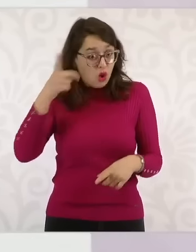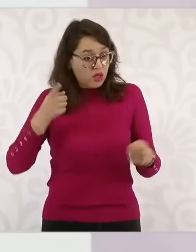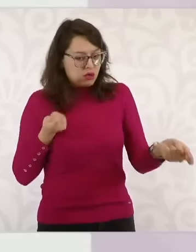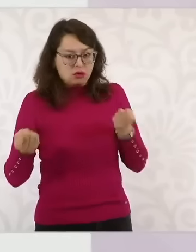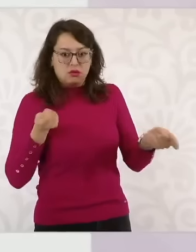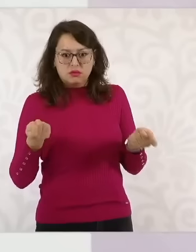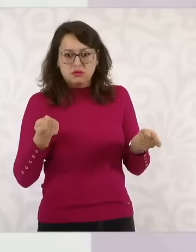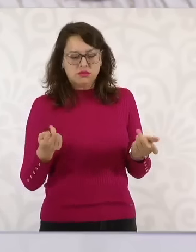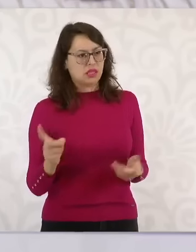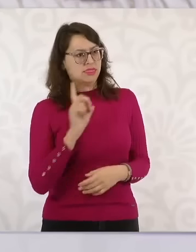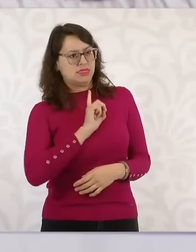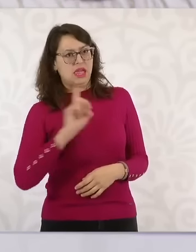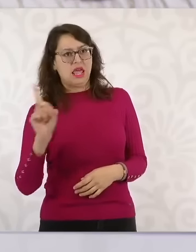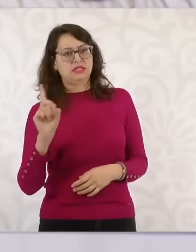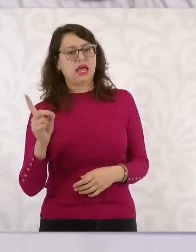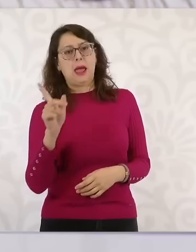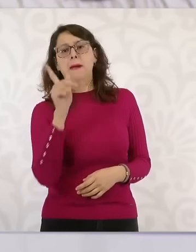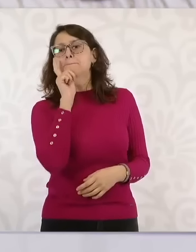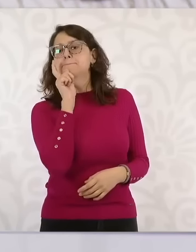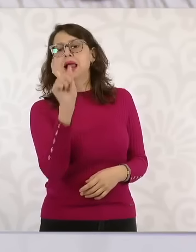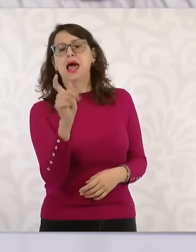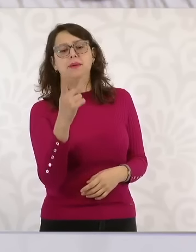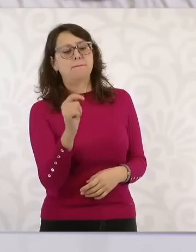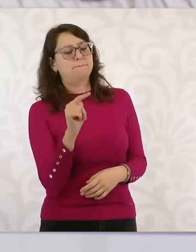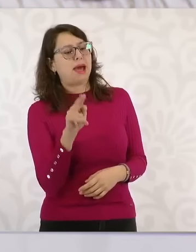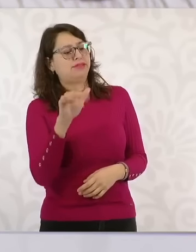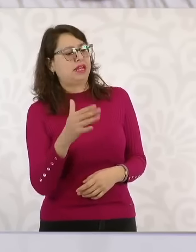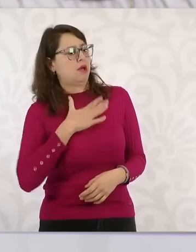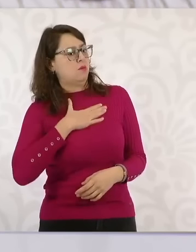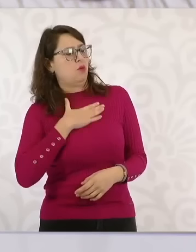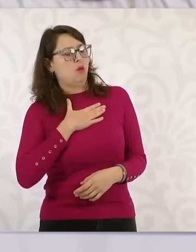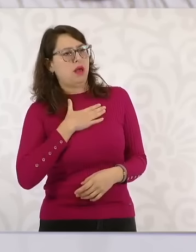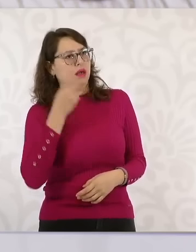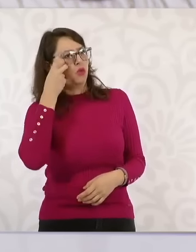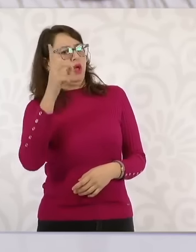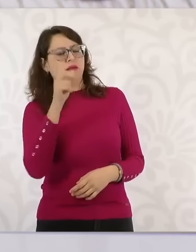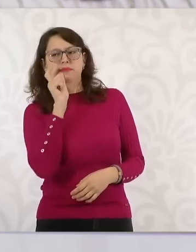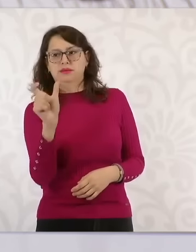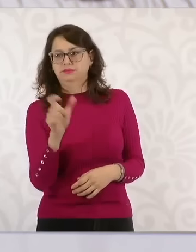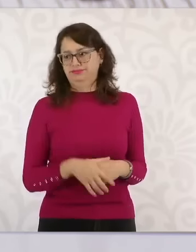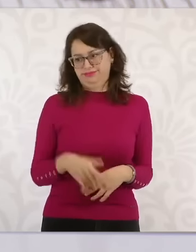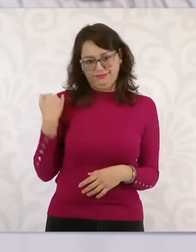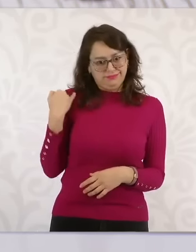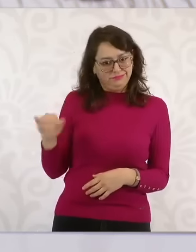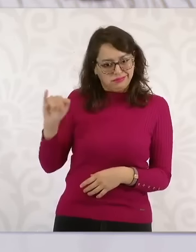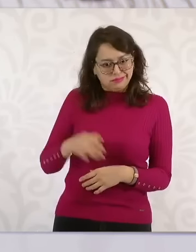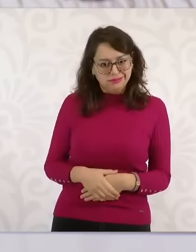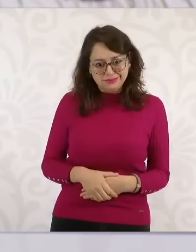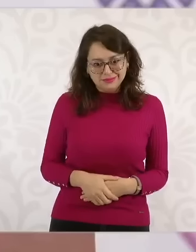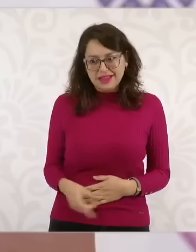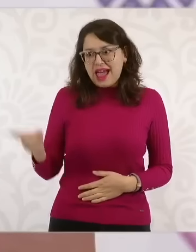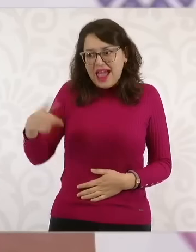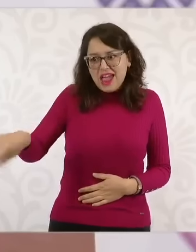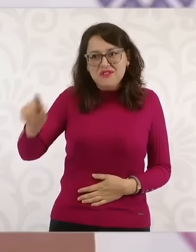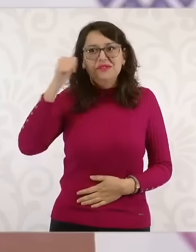México, de la derecha, la palabra patria, pues no precisamente, ¿verdad? Los conservadores fueron los que fueron a pedir que